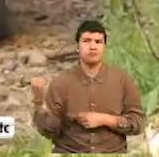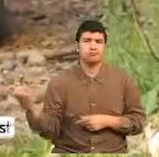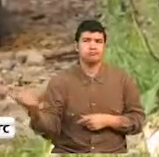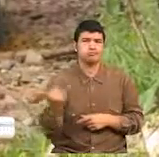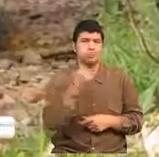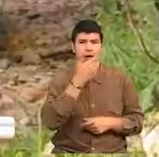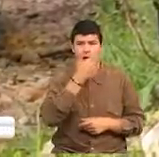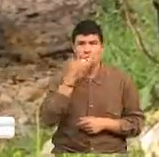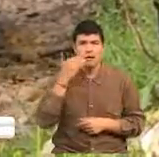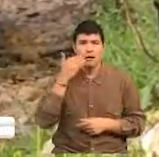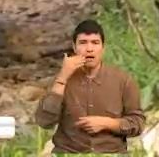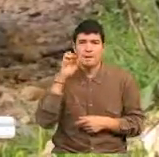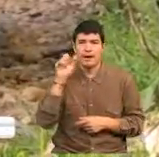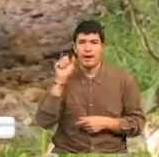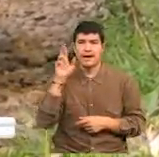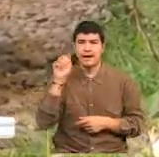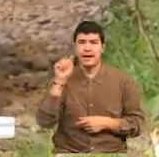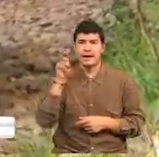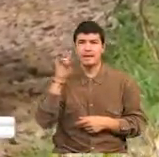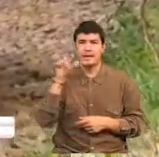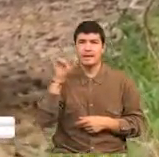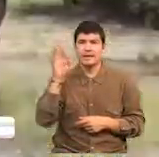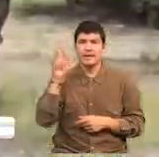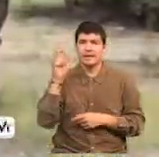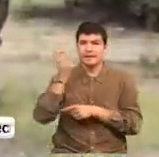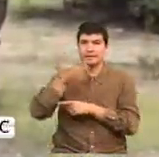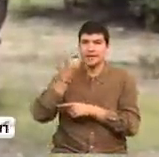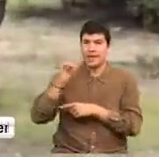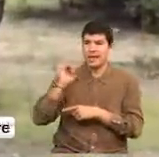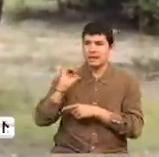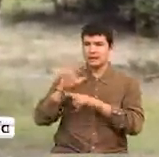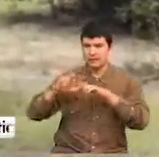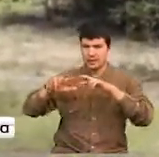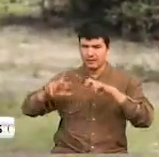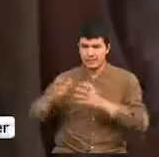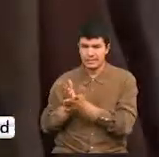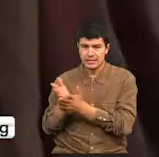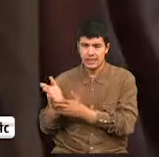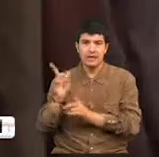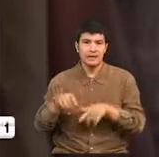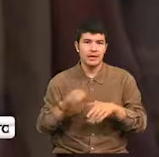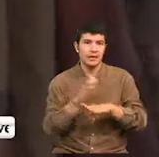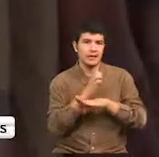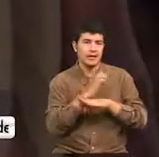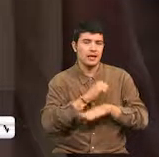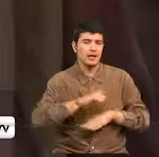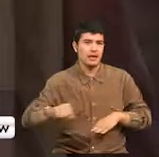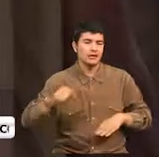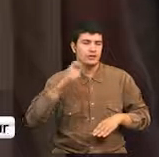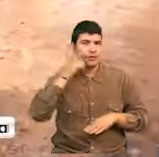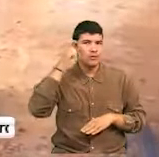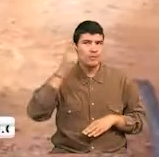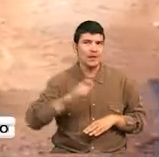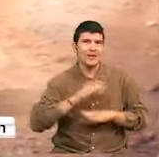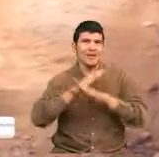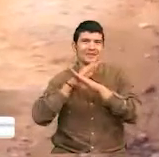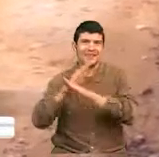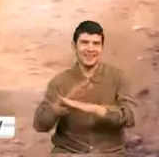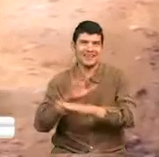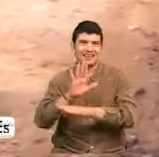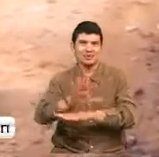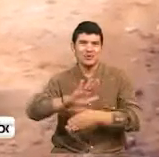siendo investigada por el Ejército y la Fiscalía, así como también con entidades de derechos humanos, con el fin de evitar que la zozobra y